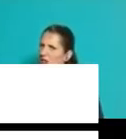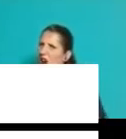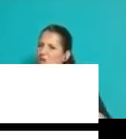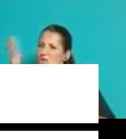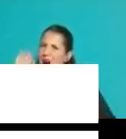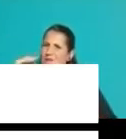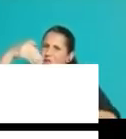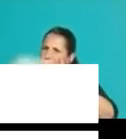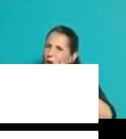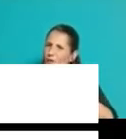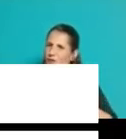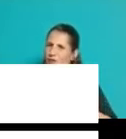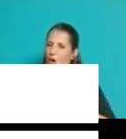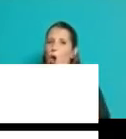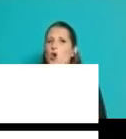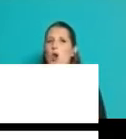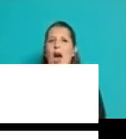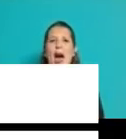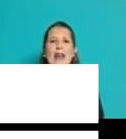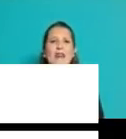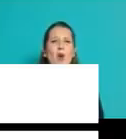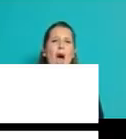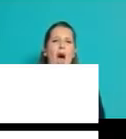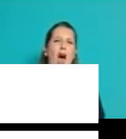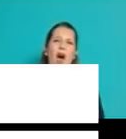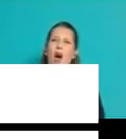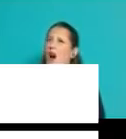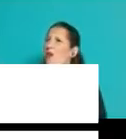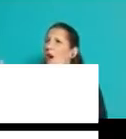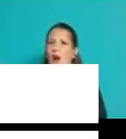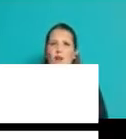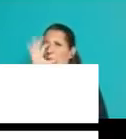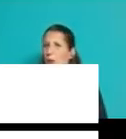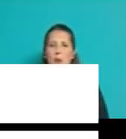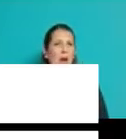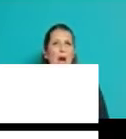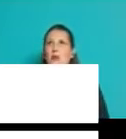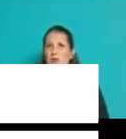la imposibilidad que tuvimos los argentinos durante décadas de hacernos cargo de nosotros mismos.